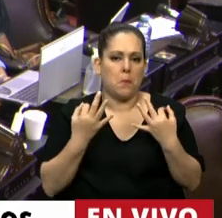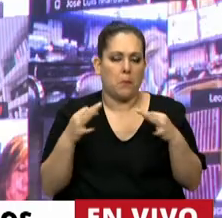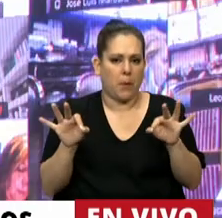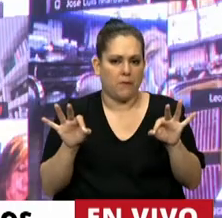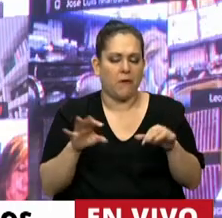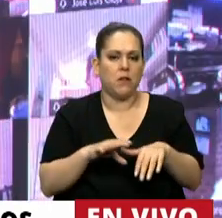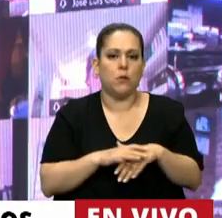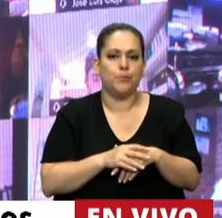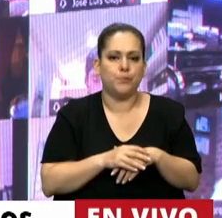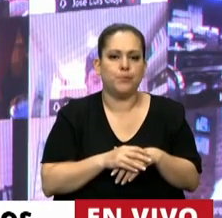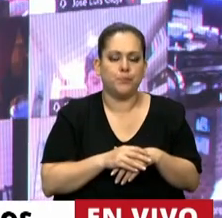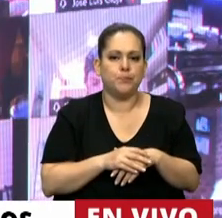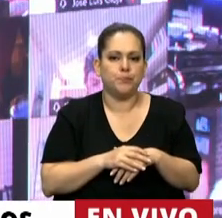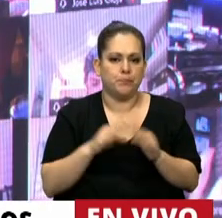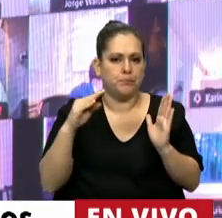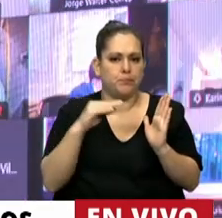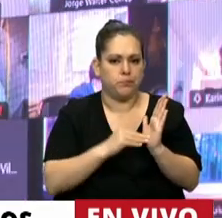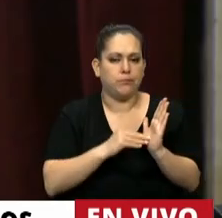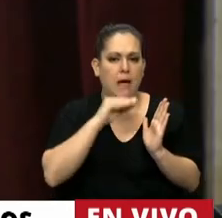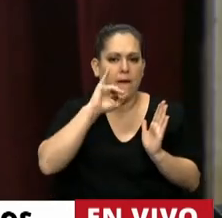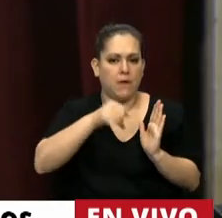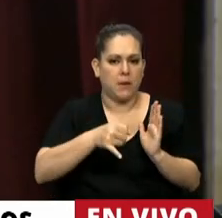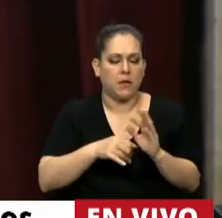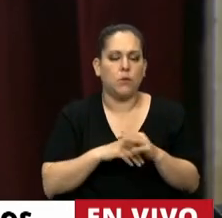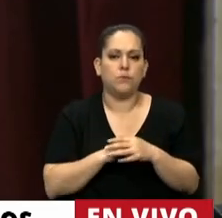Perfecto. Así se le ha tomado.